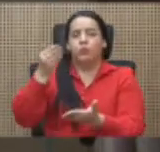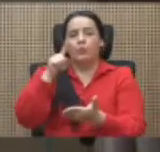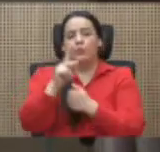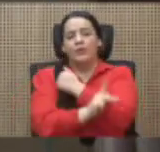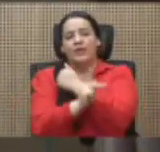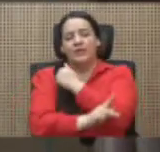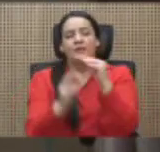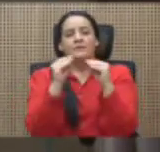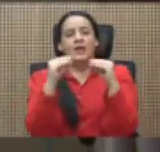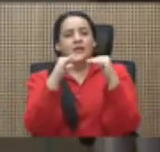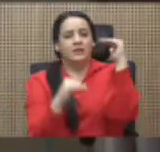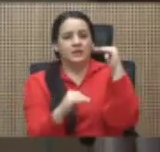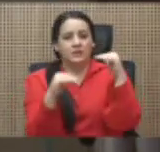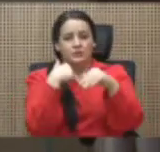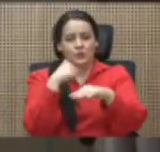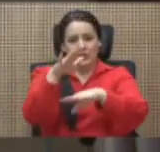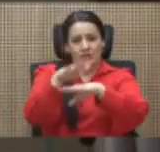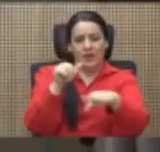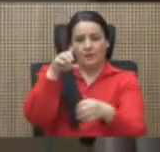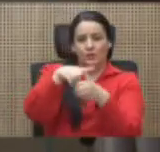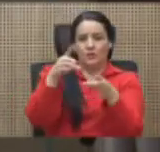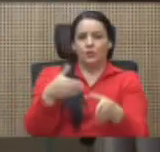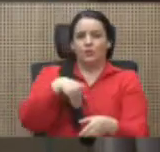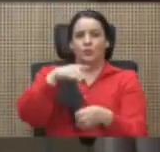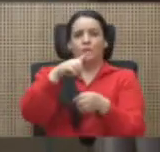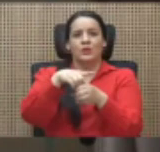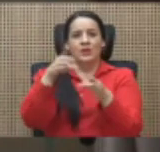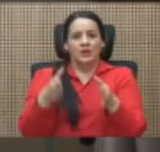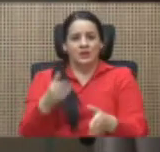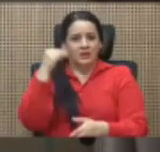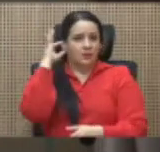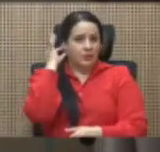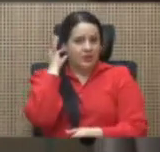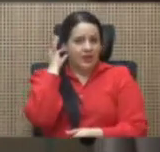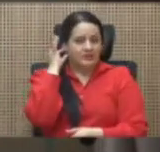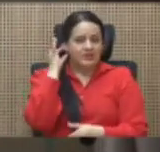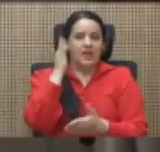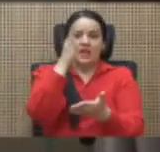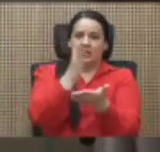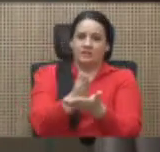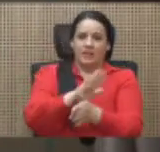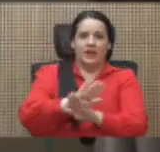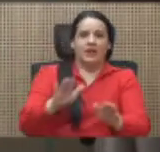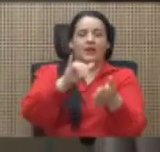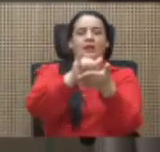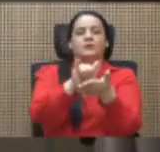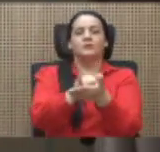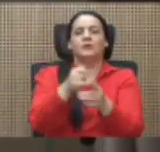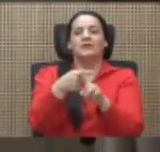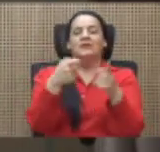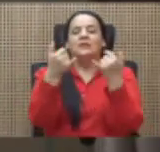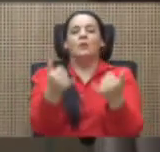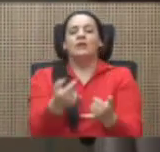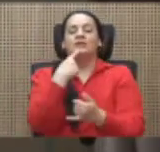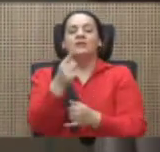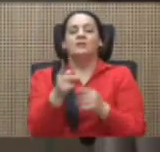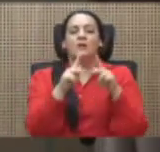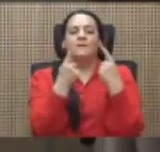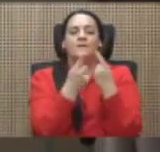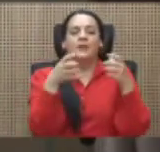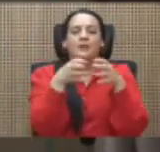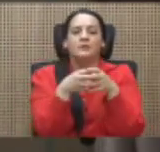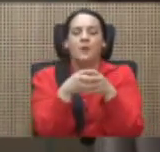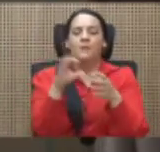Les llamo, diputadas y diputados, echen atrás esto. Y si no lo echan, desde ya las decimos desde la fracción del Frente Amplio, nos escucharán